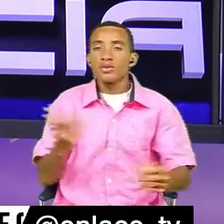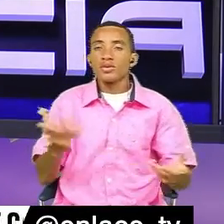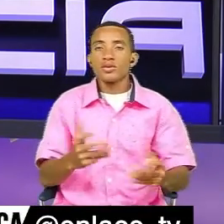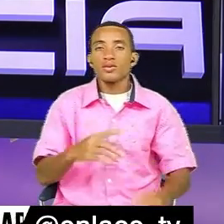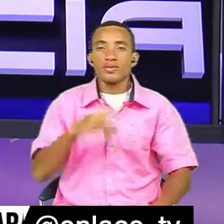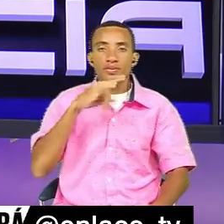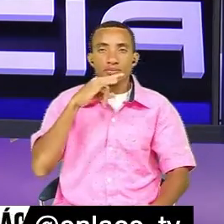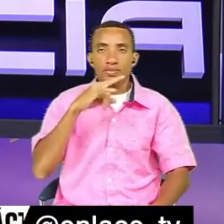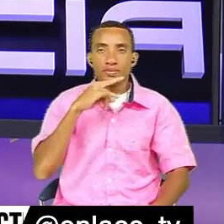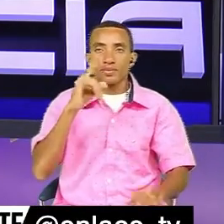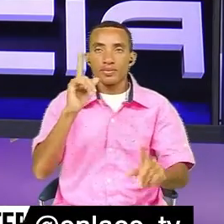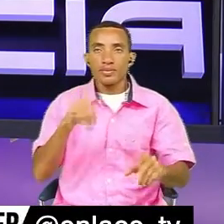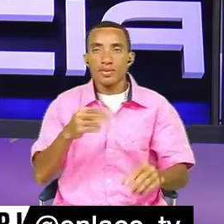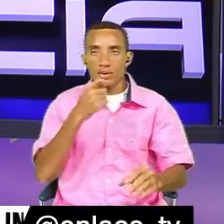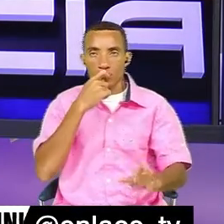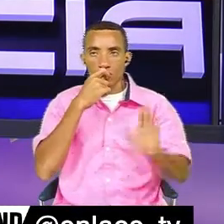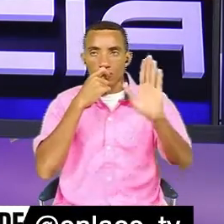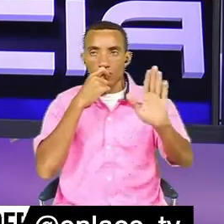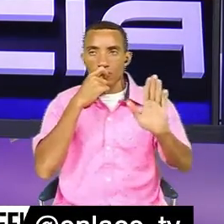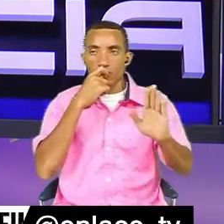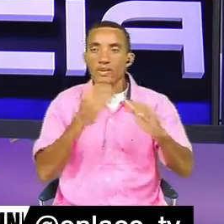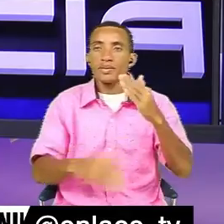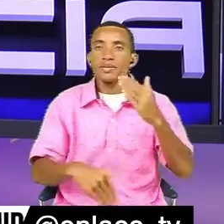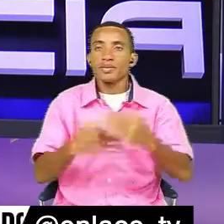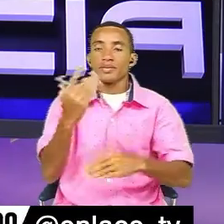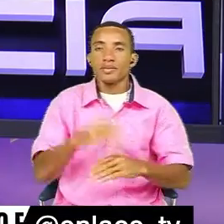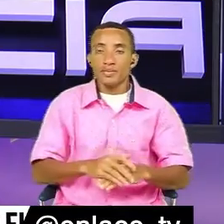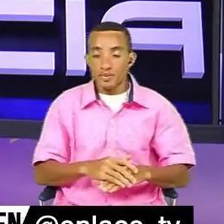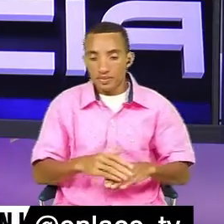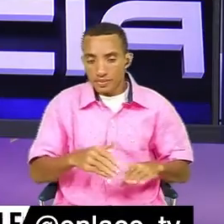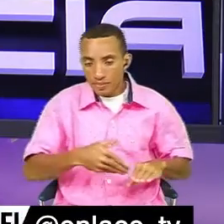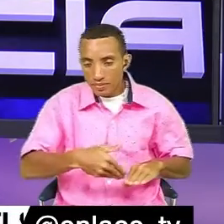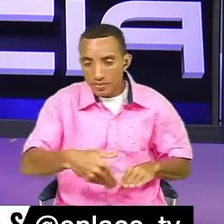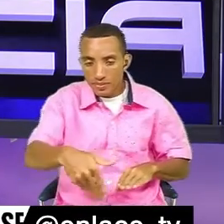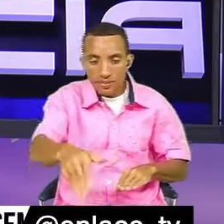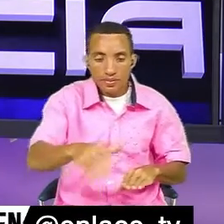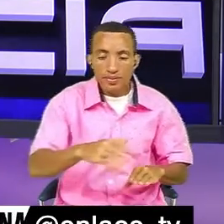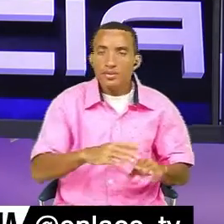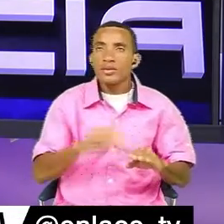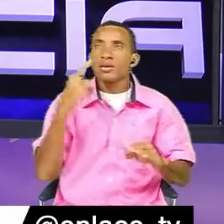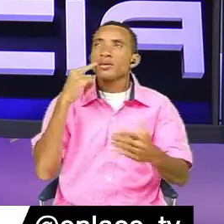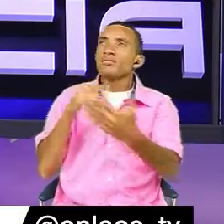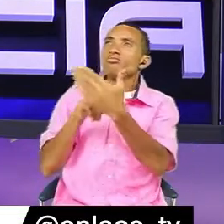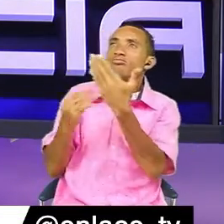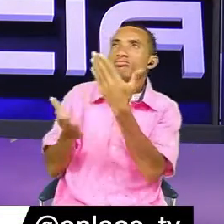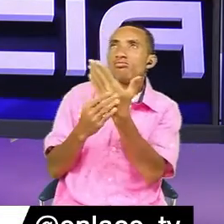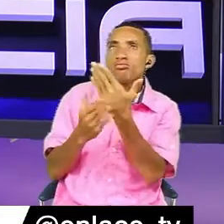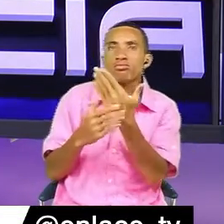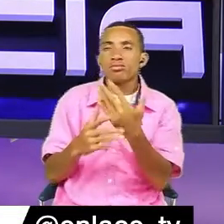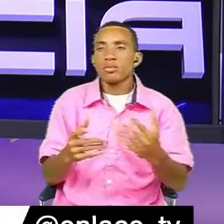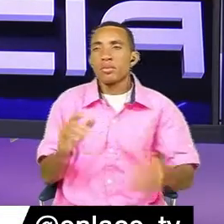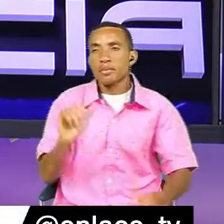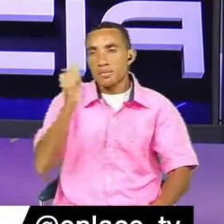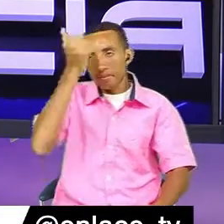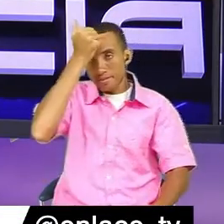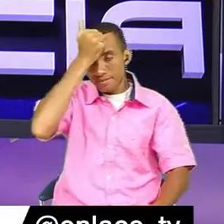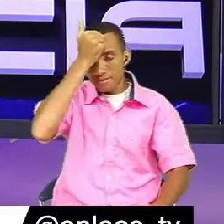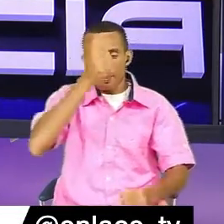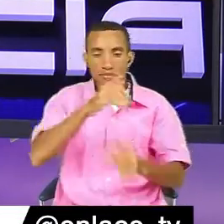Tránsito y Transporte de Barranca Bermeja iniciarán labores de señalización de la zona, especialmente sobre la Plaza de Mercado Torcoroma, la próxima